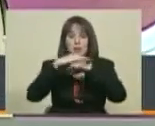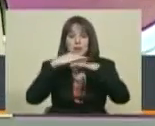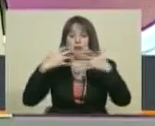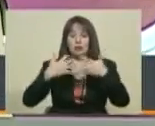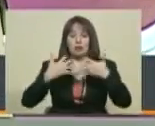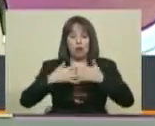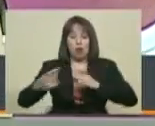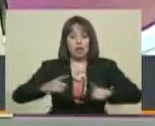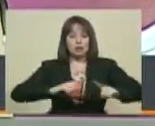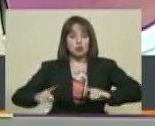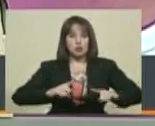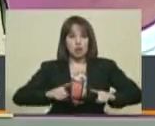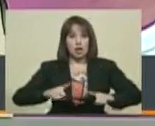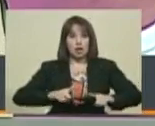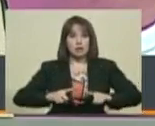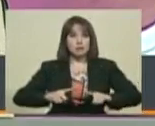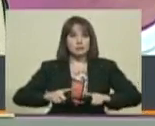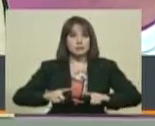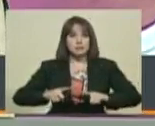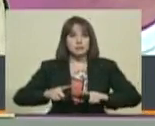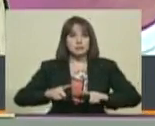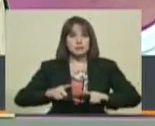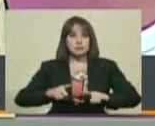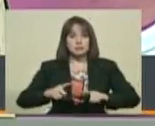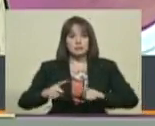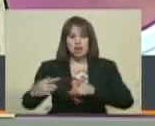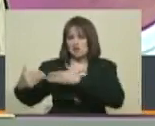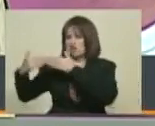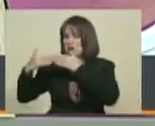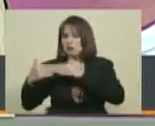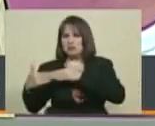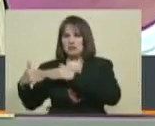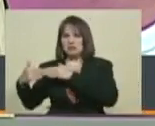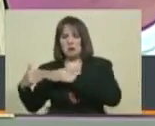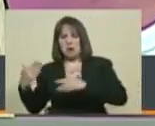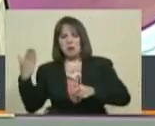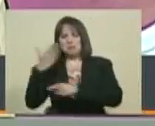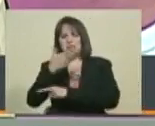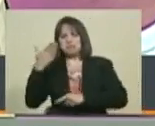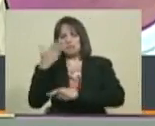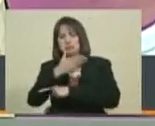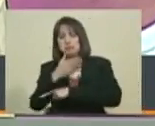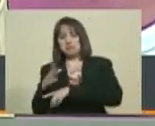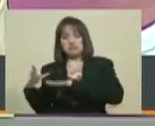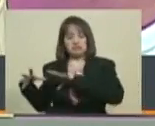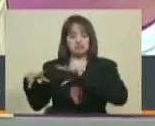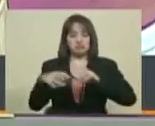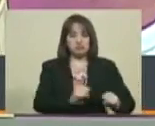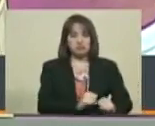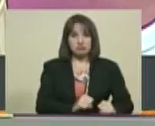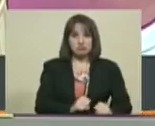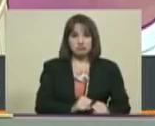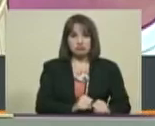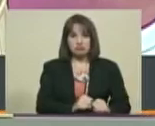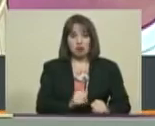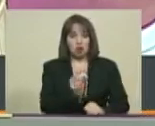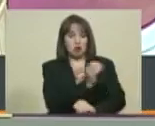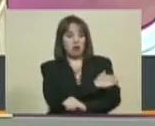Industria en el momento en que el imperialismo, con su meritocracia y sus lacayos